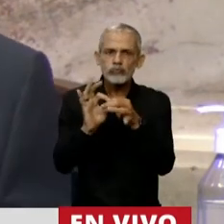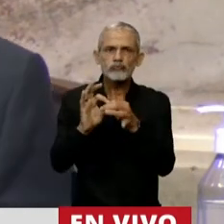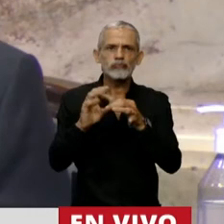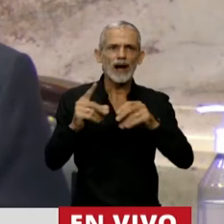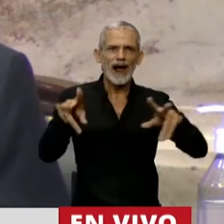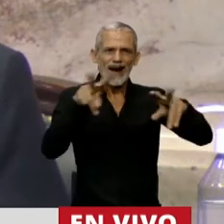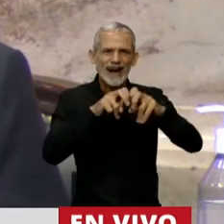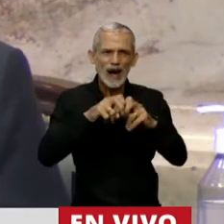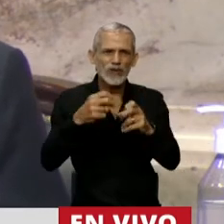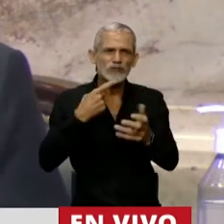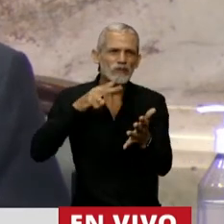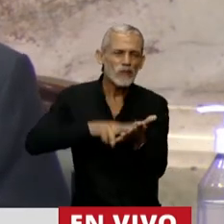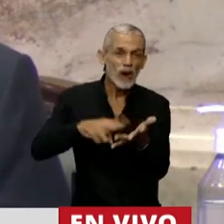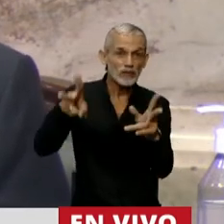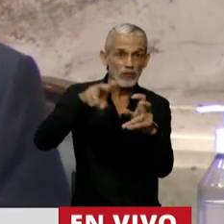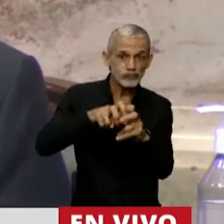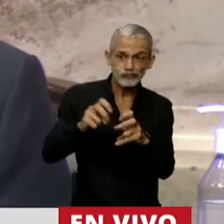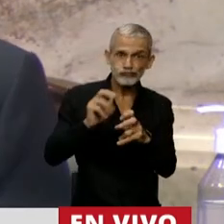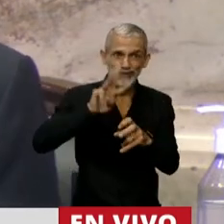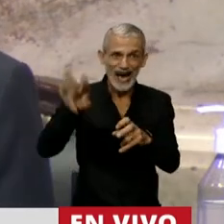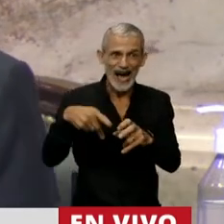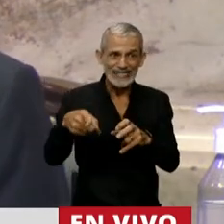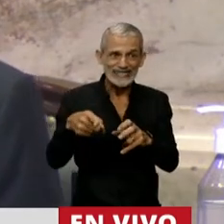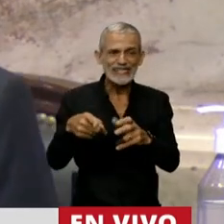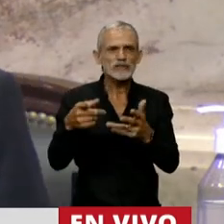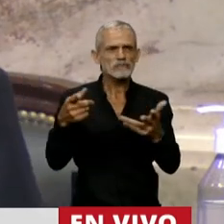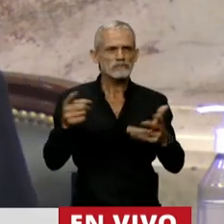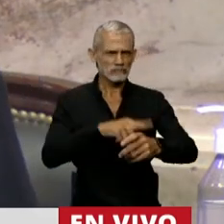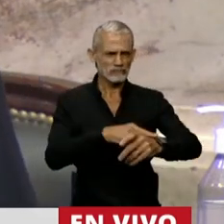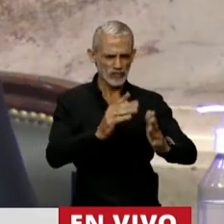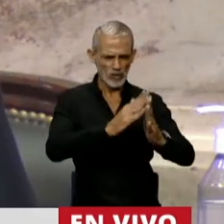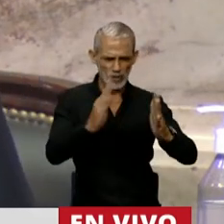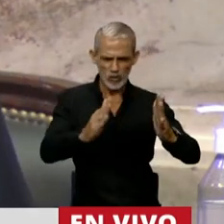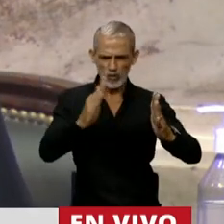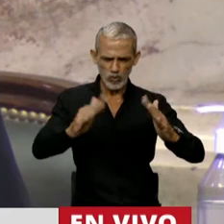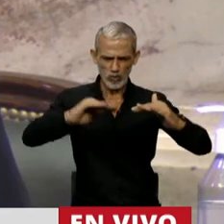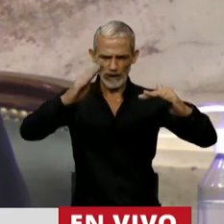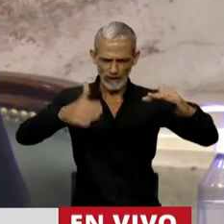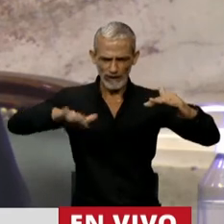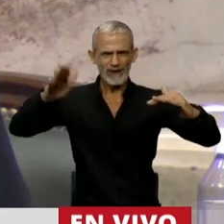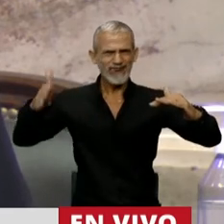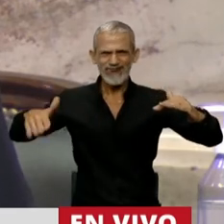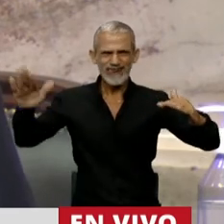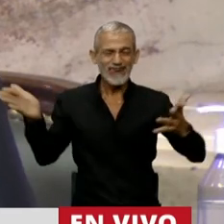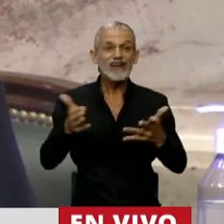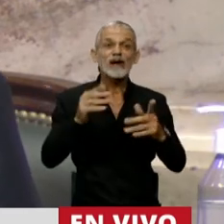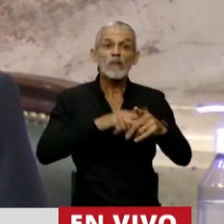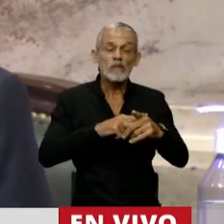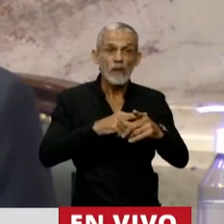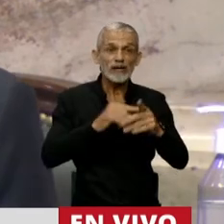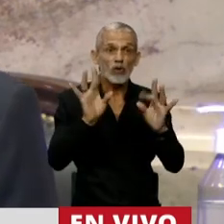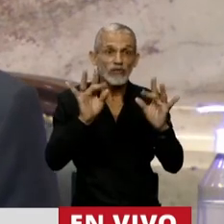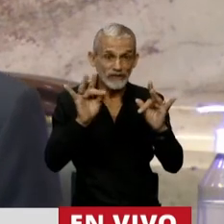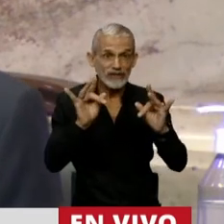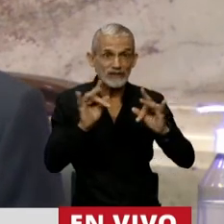la recaudación es, por otra parte, una variable precíclica que evidentemente va a perjudicar en momentos de recesión